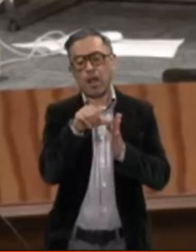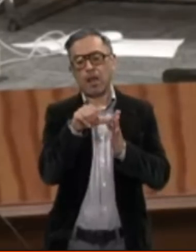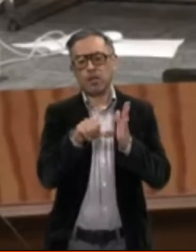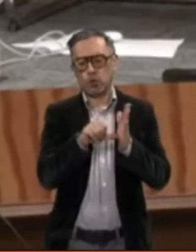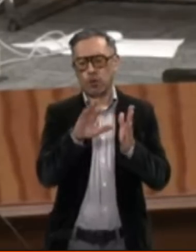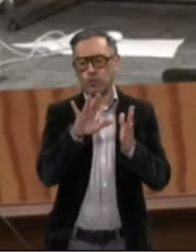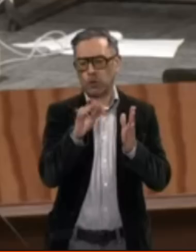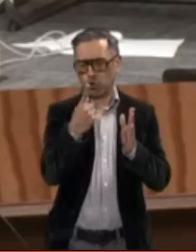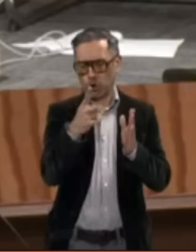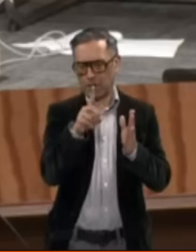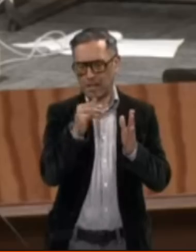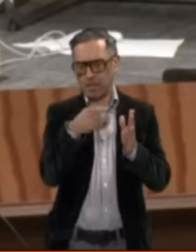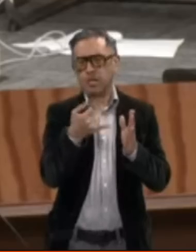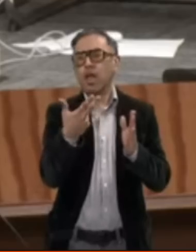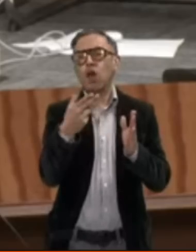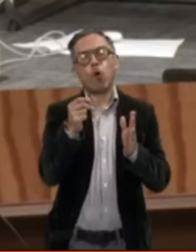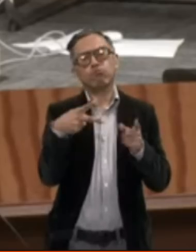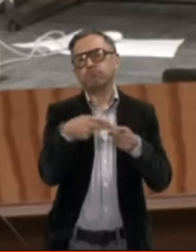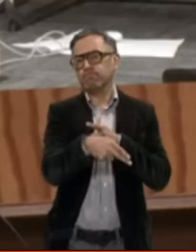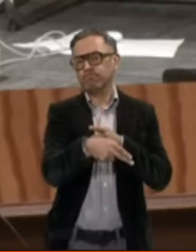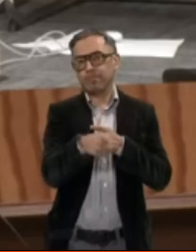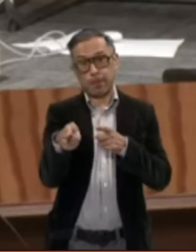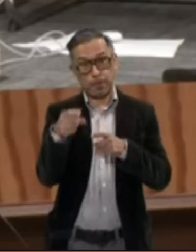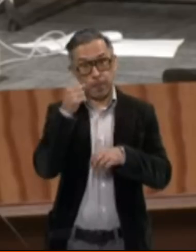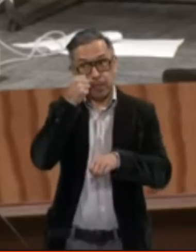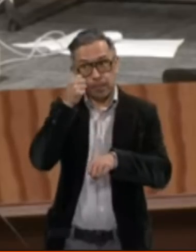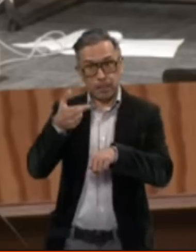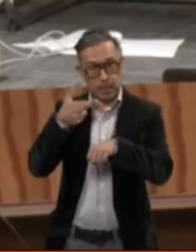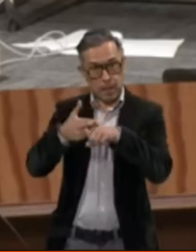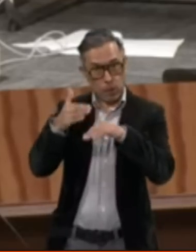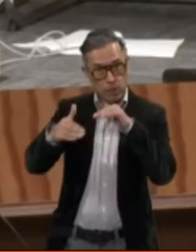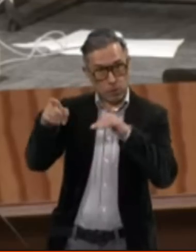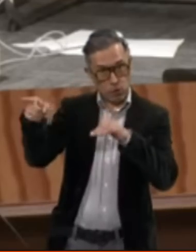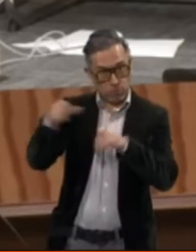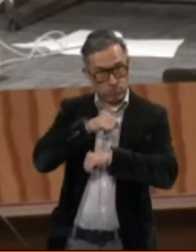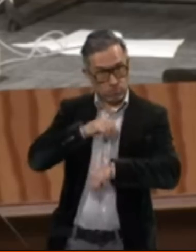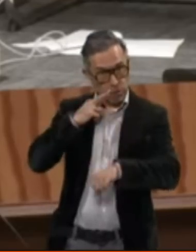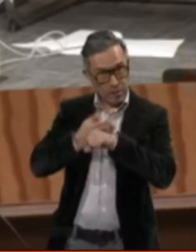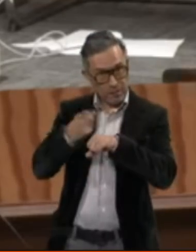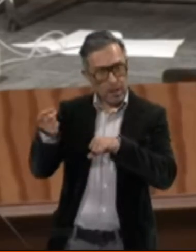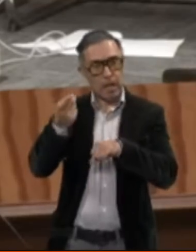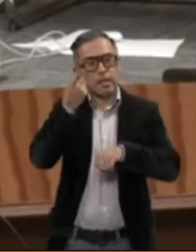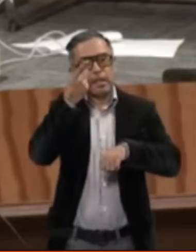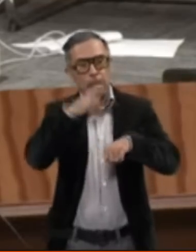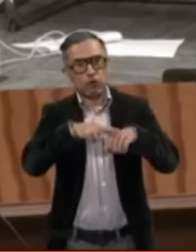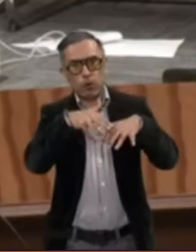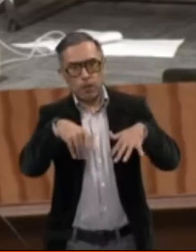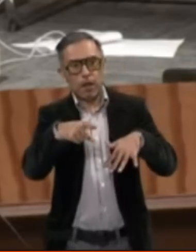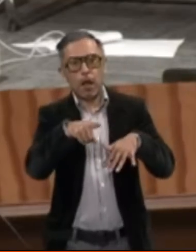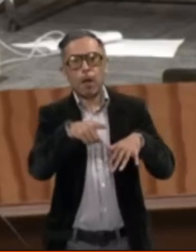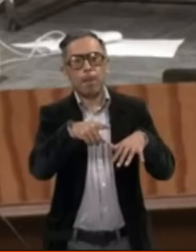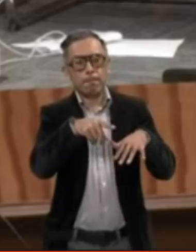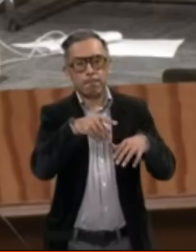LEGIPE, ya no es facultad de la Secretaría Ejecutiva aprobar las estructuras de las direcciones ejecutivas, ya no se